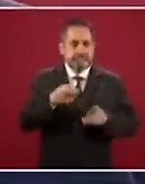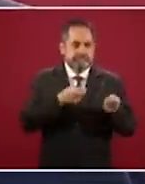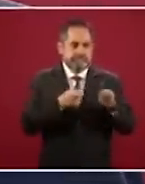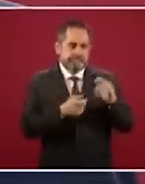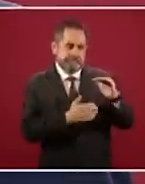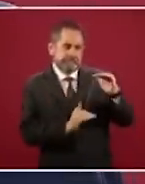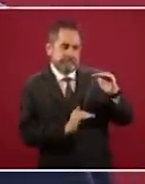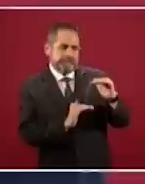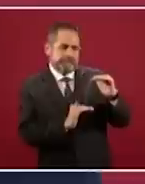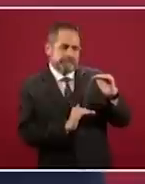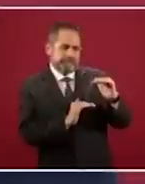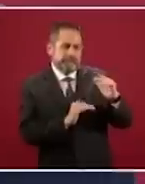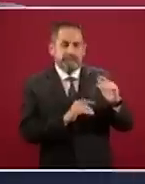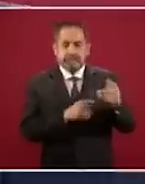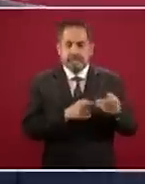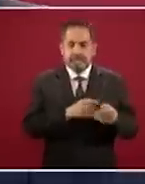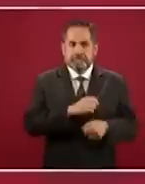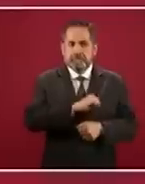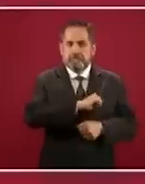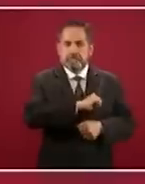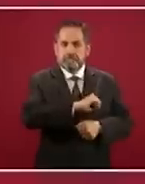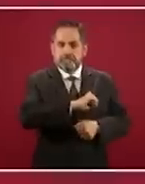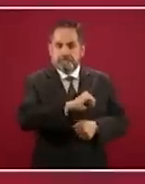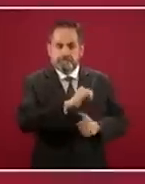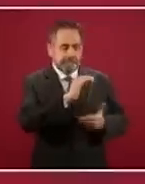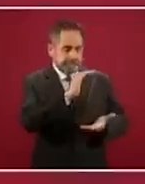Esa función del Banco de México es